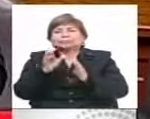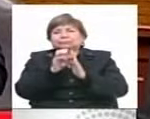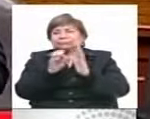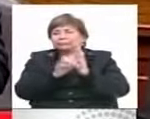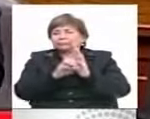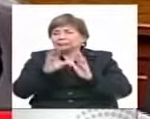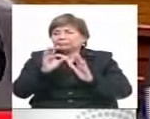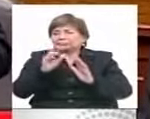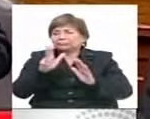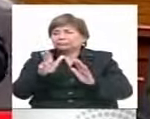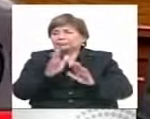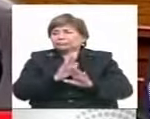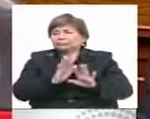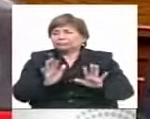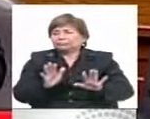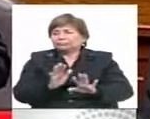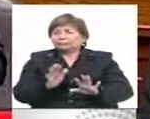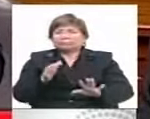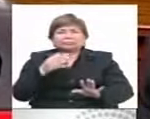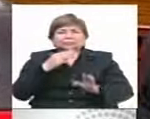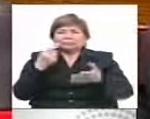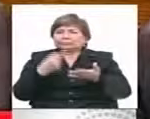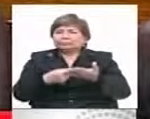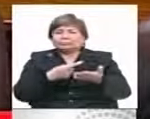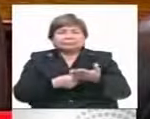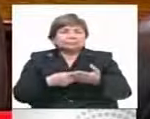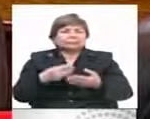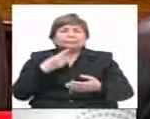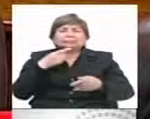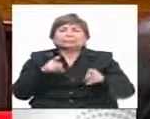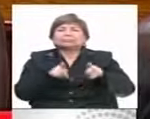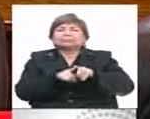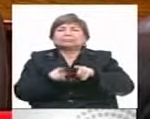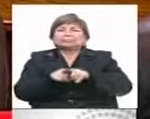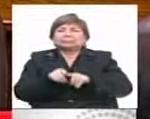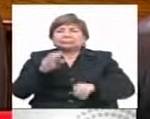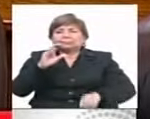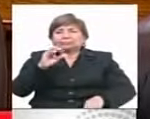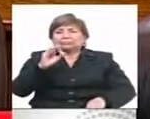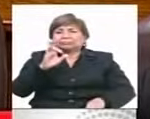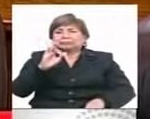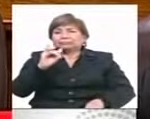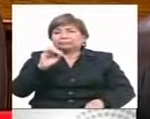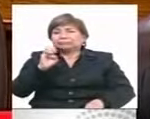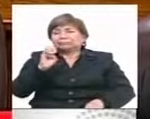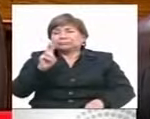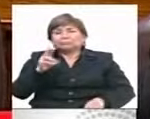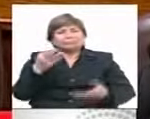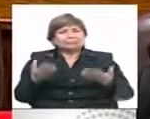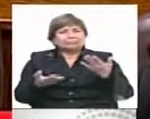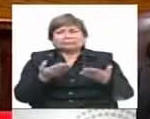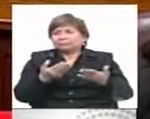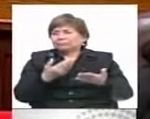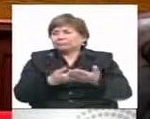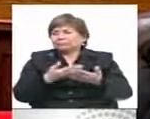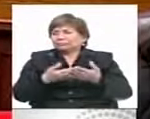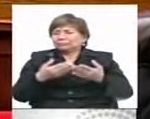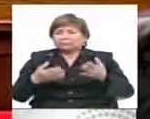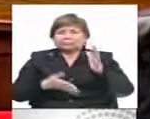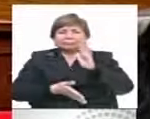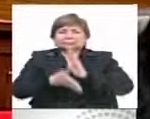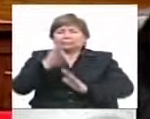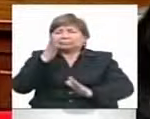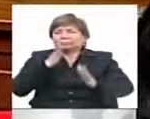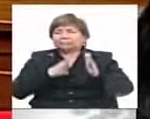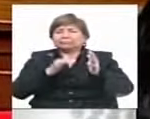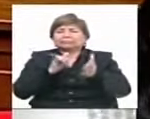de 1993. Nadie eso lo ha discutido. La misma Confiel lo ha reconocido. Entonces acá no hay ninguna situación de falsedad.